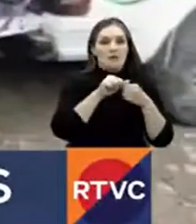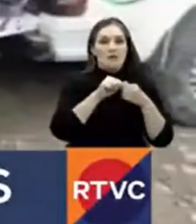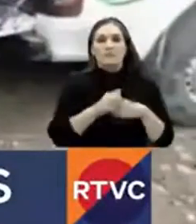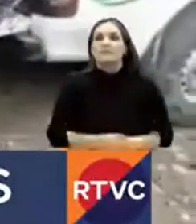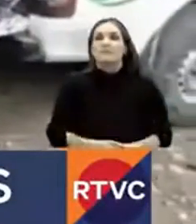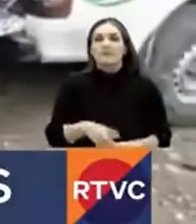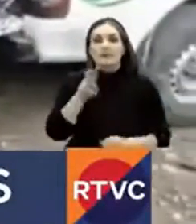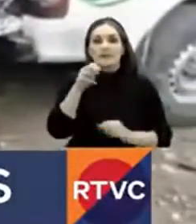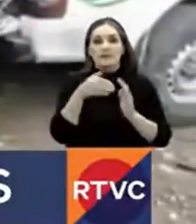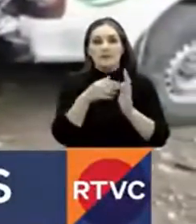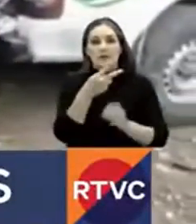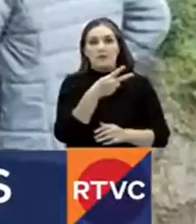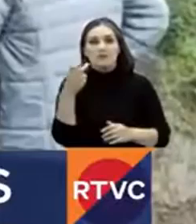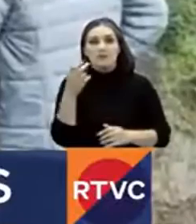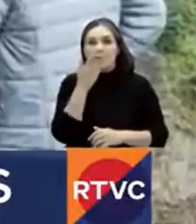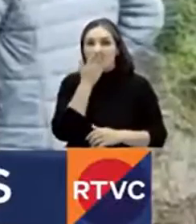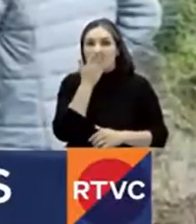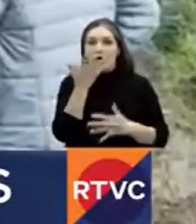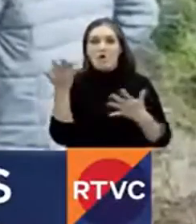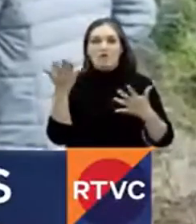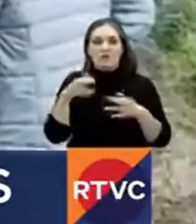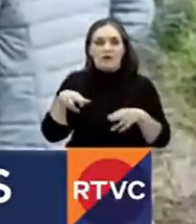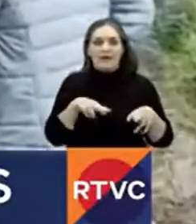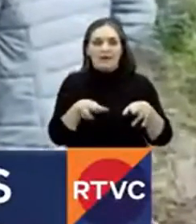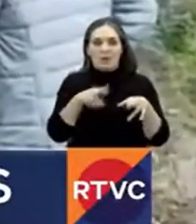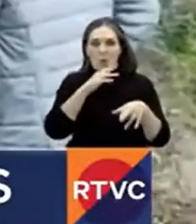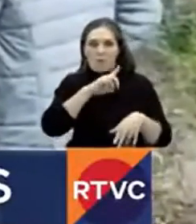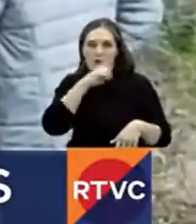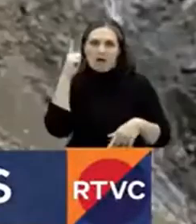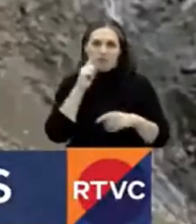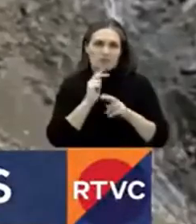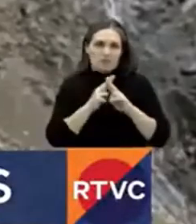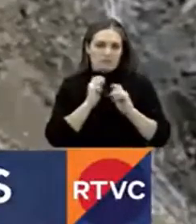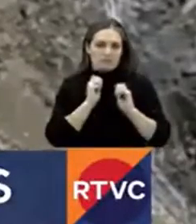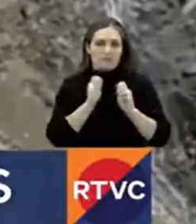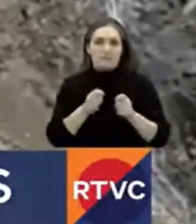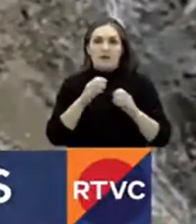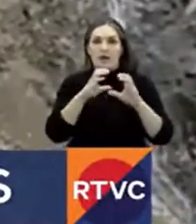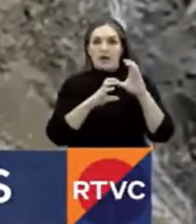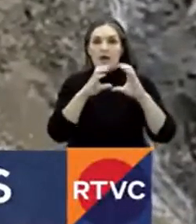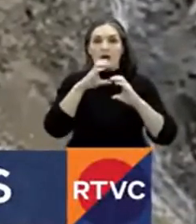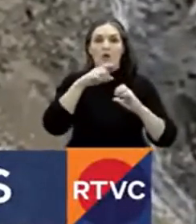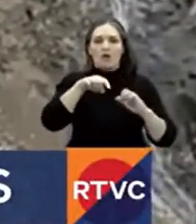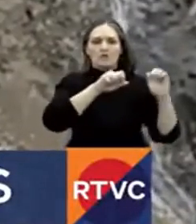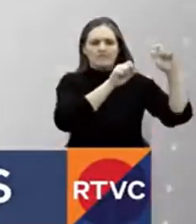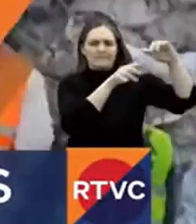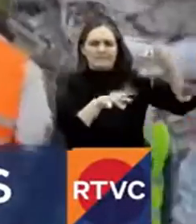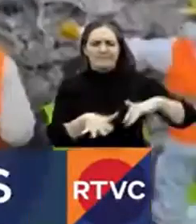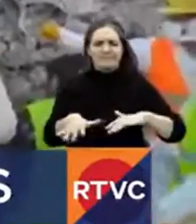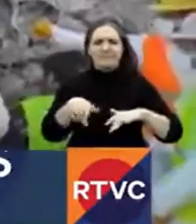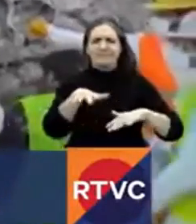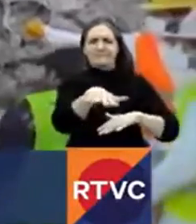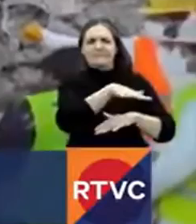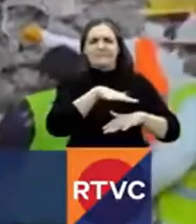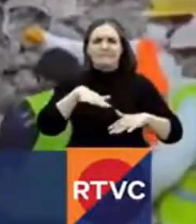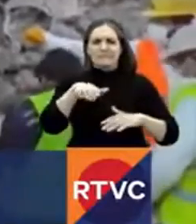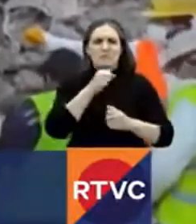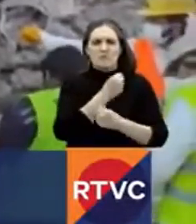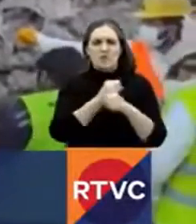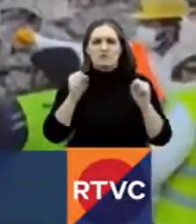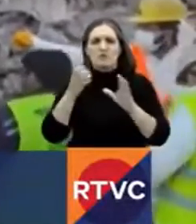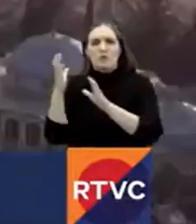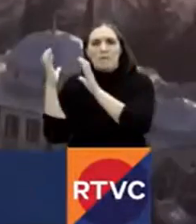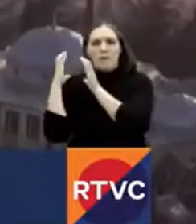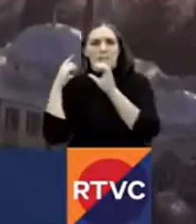indígenas de la comunidad de Río Blanco, en el Cauca, permanecen incomunicados por derrumbes en la vía La Sierra Popayán. Noticias del